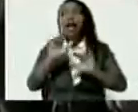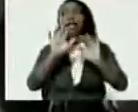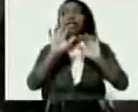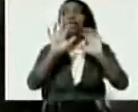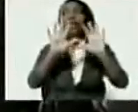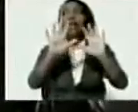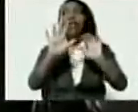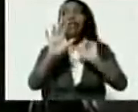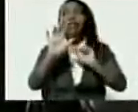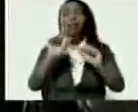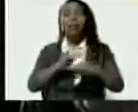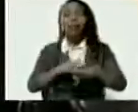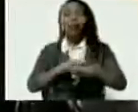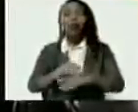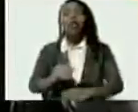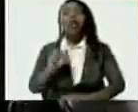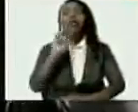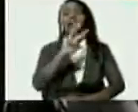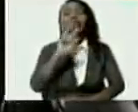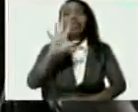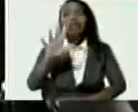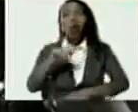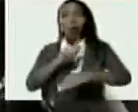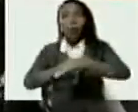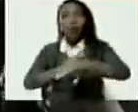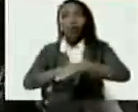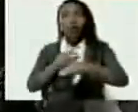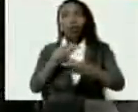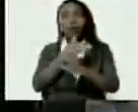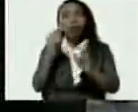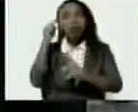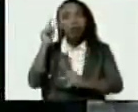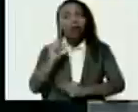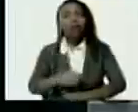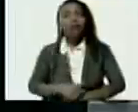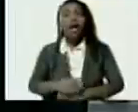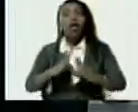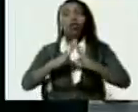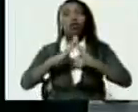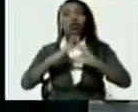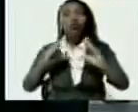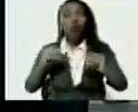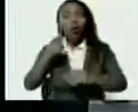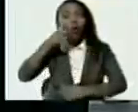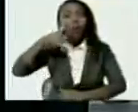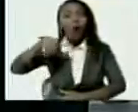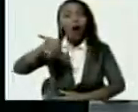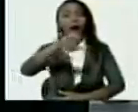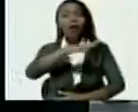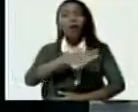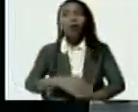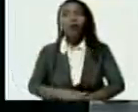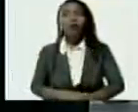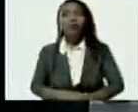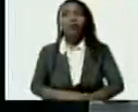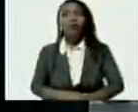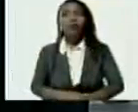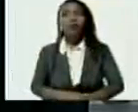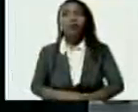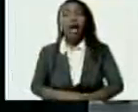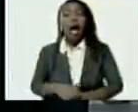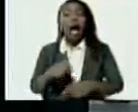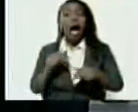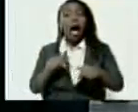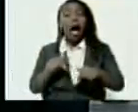y 35 minutos de este mediodía. Bueno, como todo nuestro pueblo ha